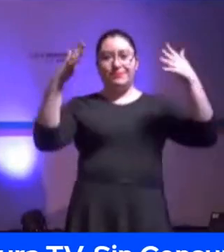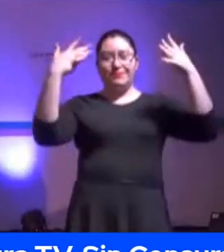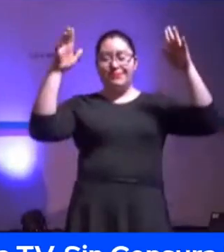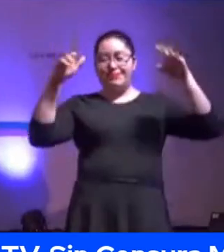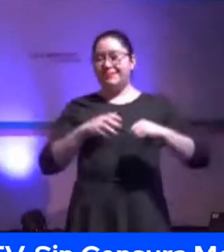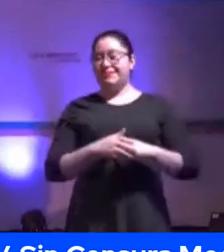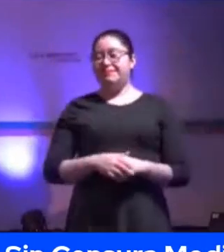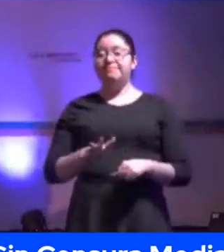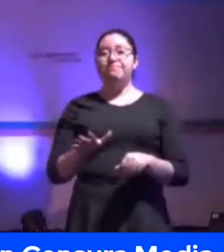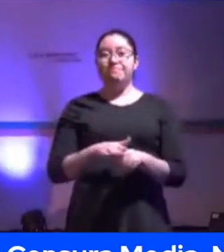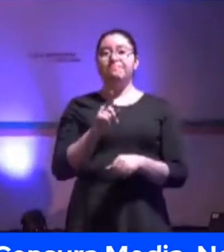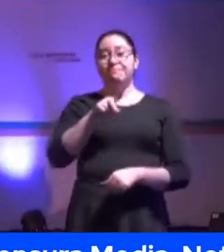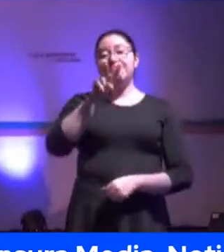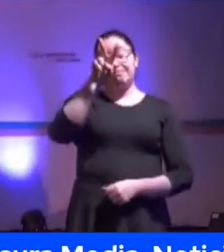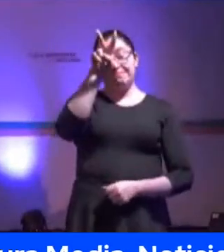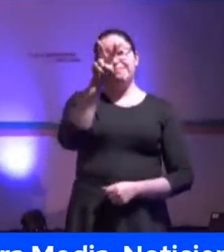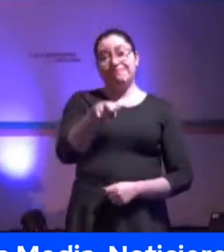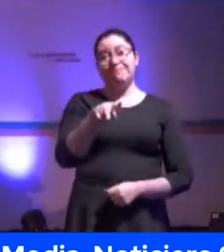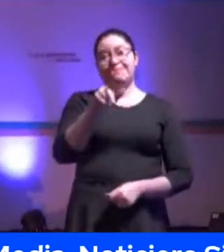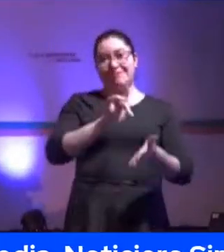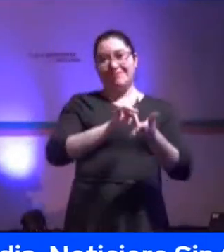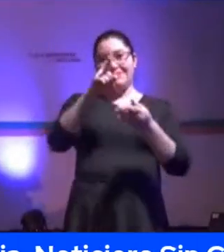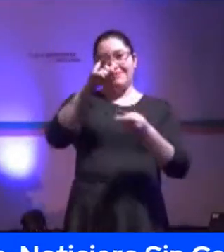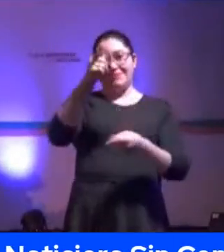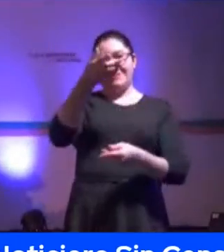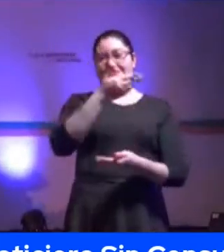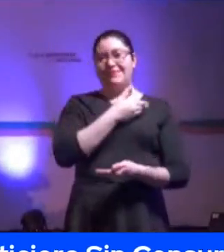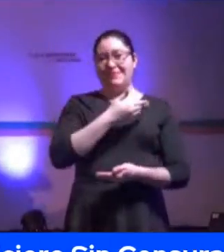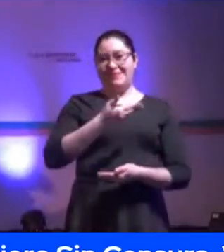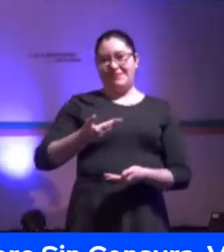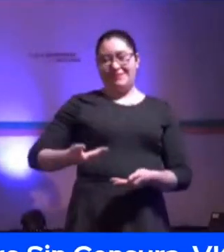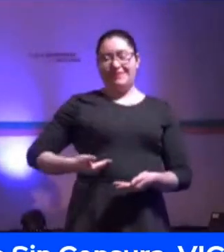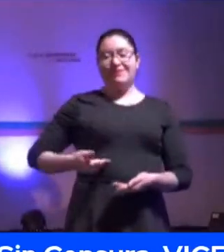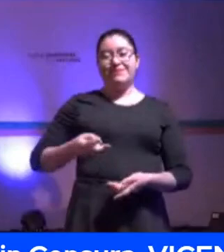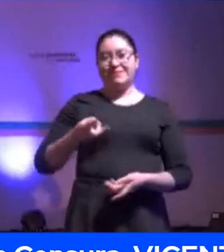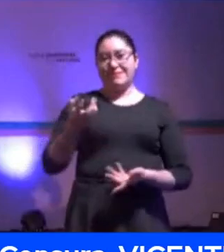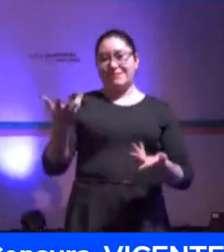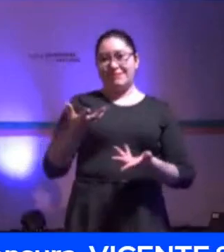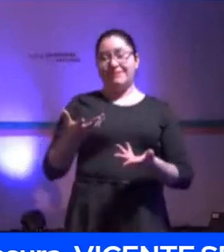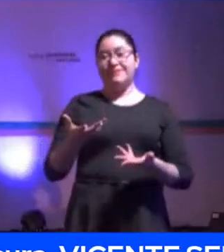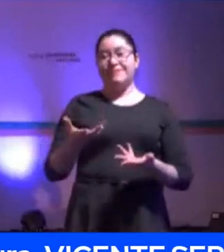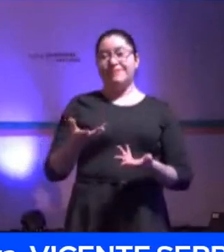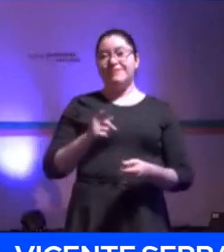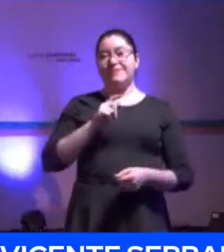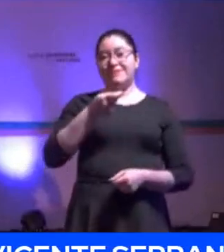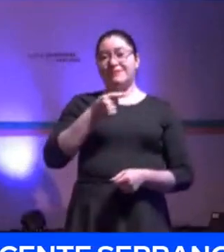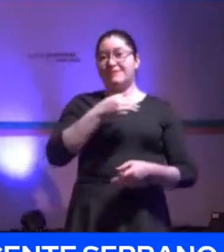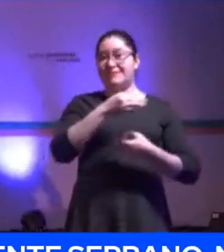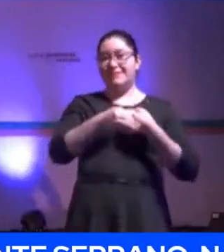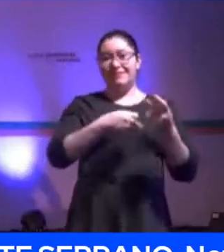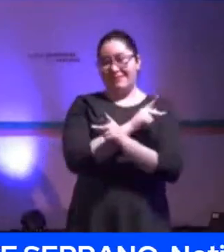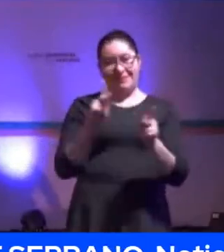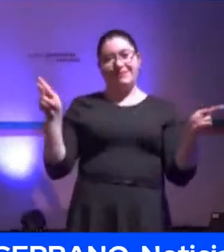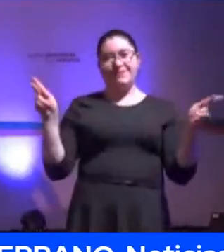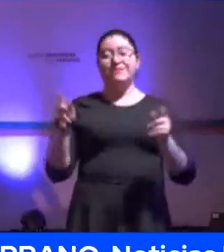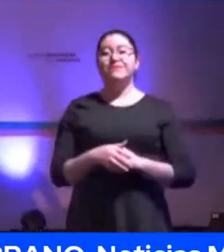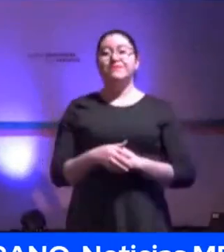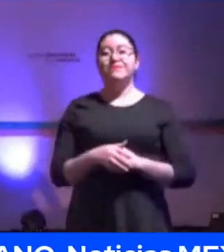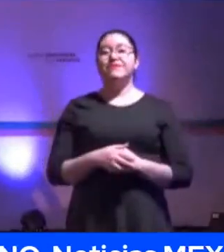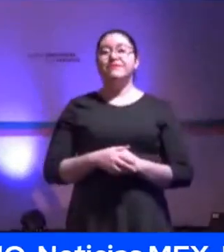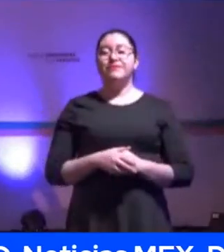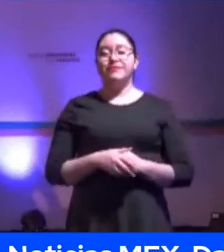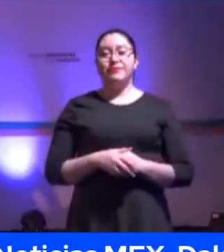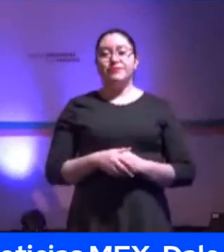porque sí, gracias al señor que vive en el palacio de enfrente, que es el palacio de todas y de todos, es